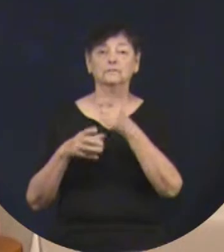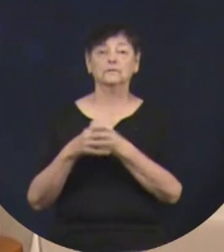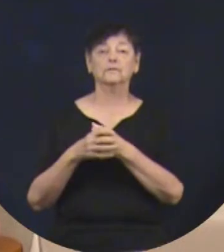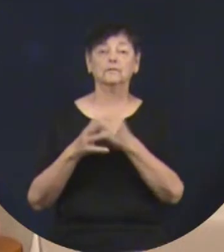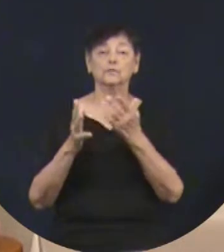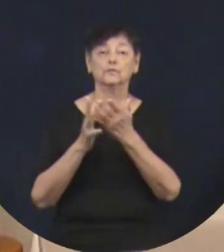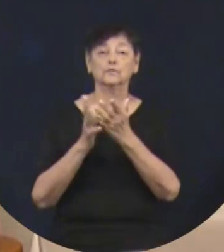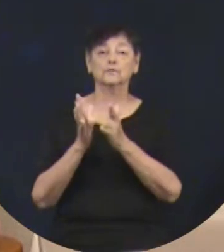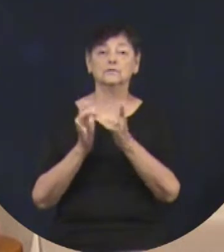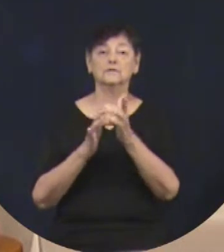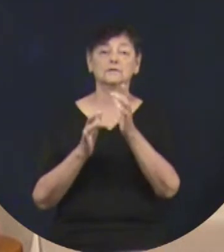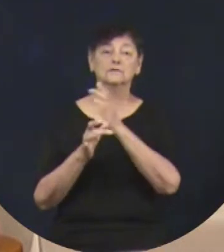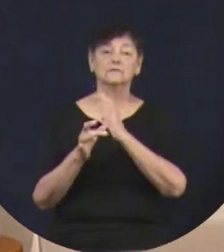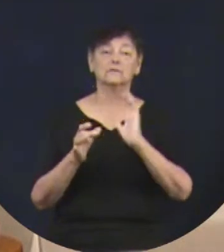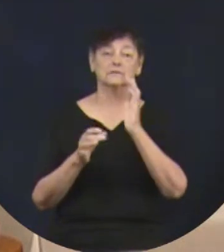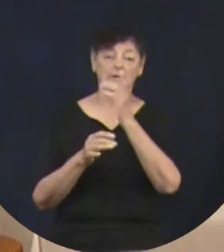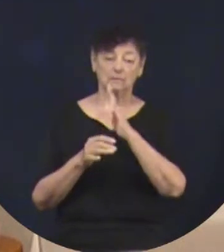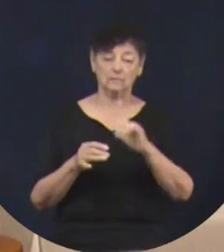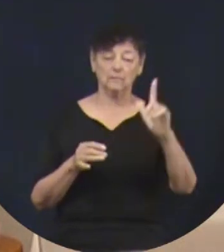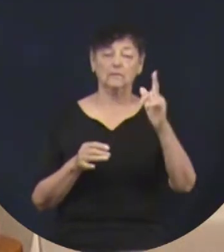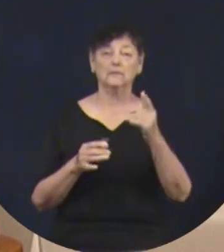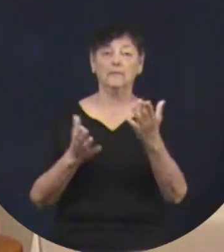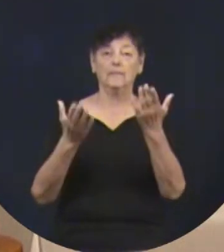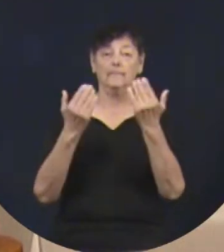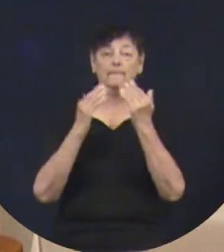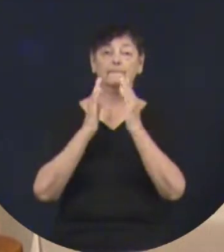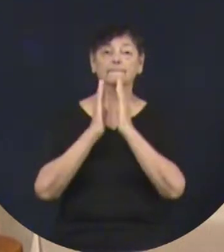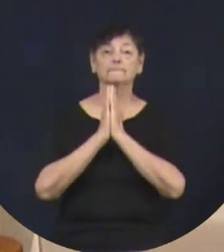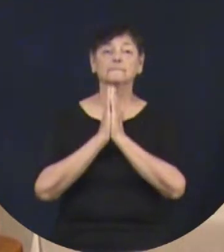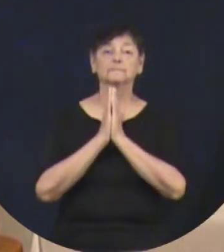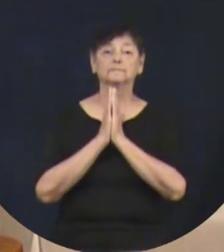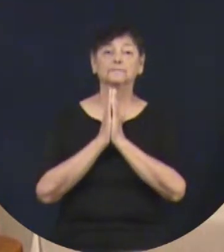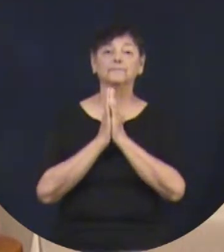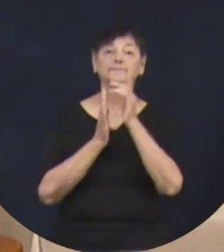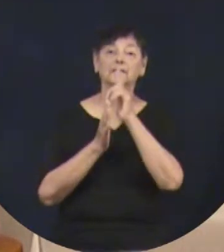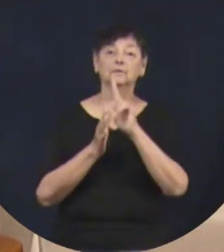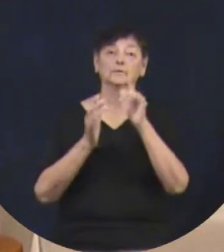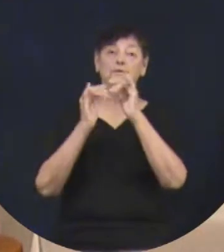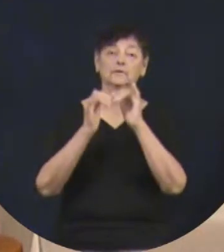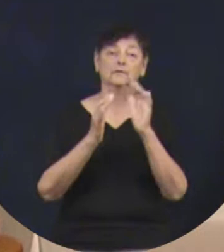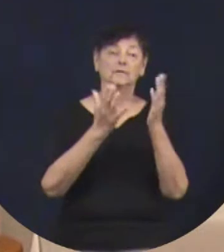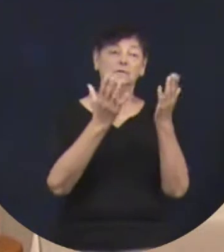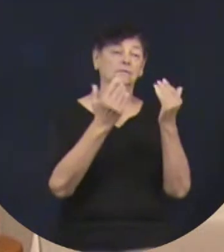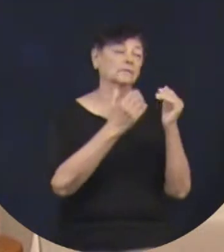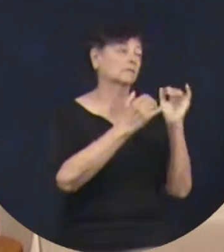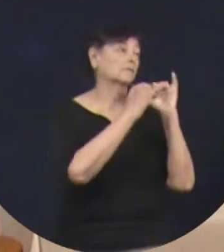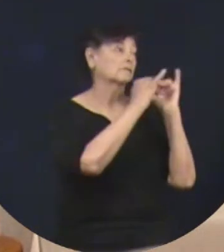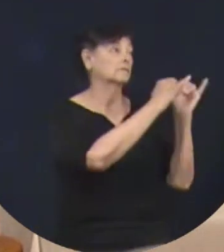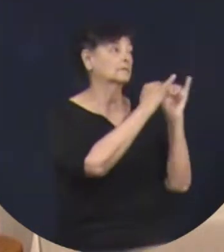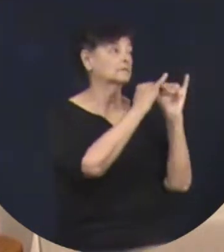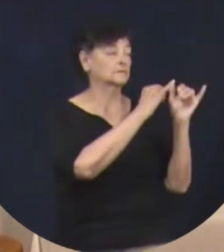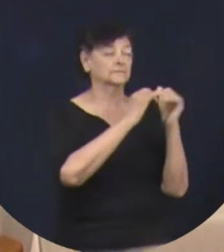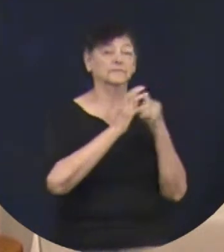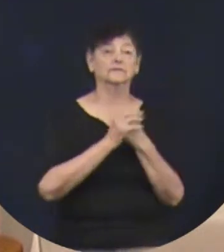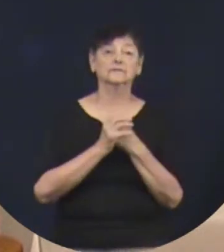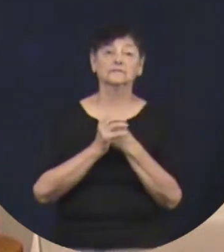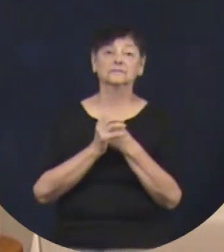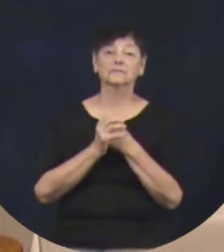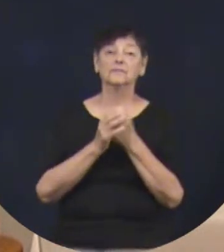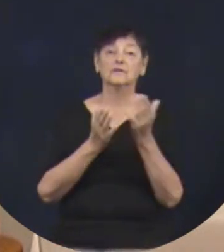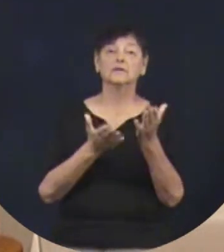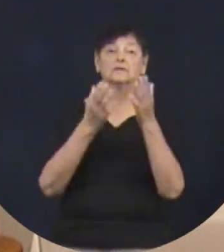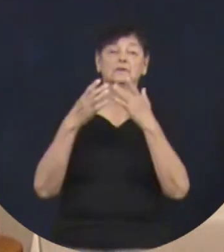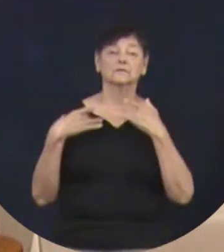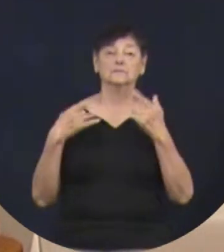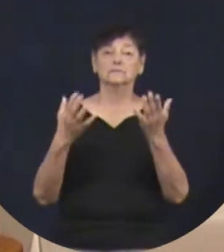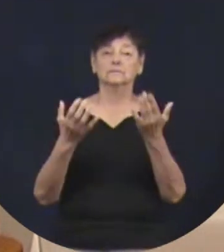por Jesucristo nuestro Señor. Amén. El Señor esté con todos ustedes. Y con su espíritu.